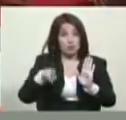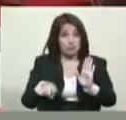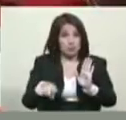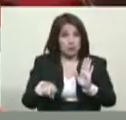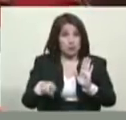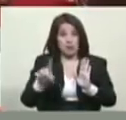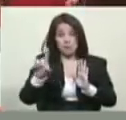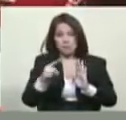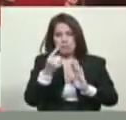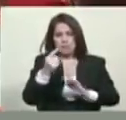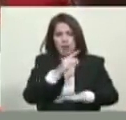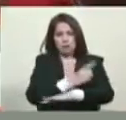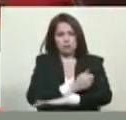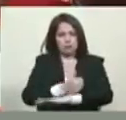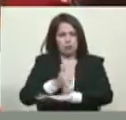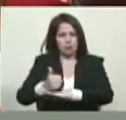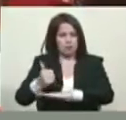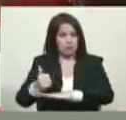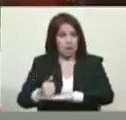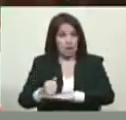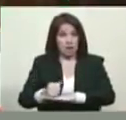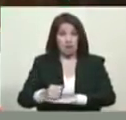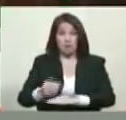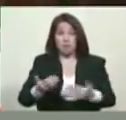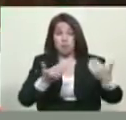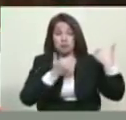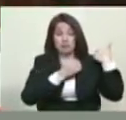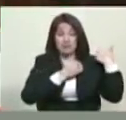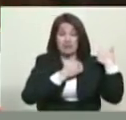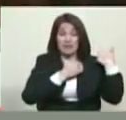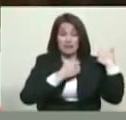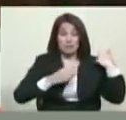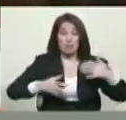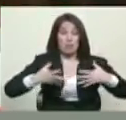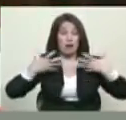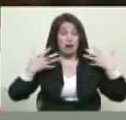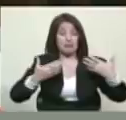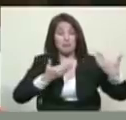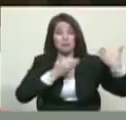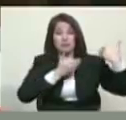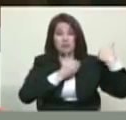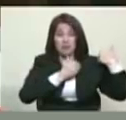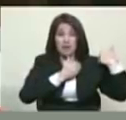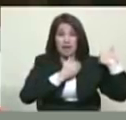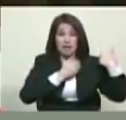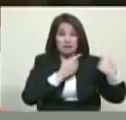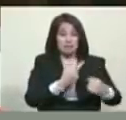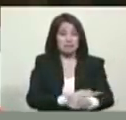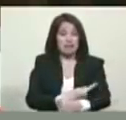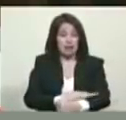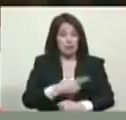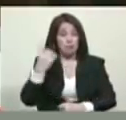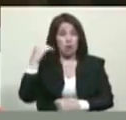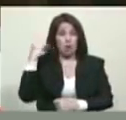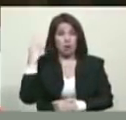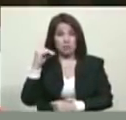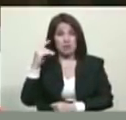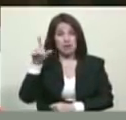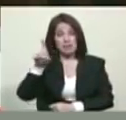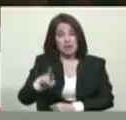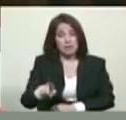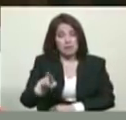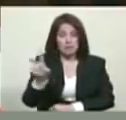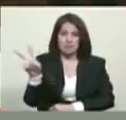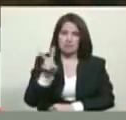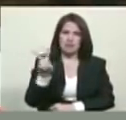primera autoridad boliviana sobre la enorme responsabilidad que tienen los pueblos de la hermana nación Bolivia y también de la República